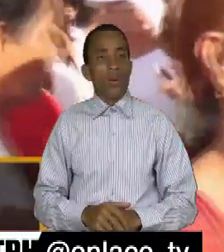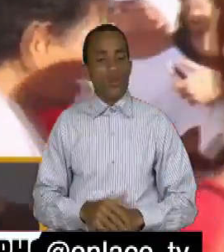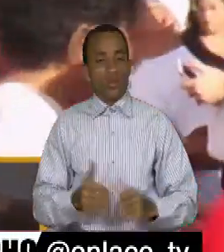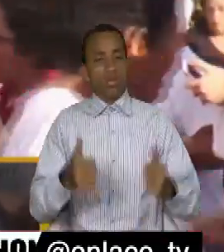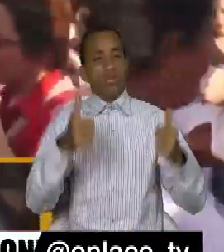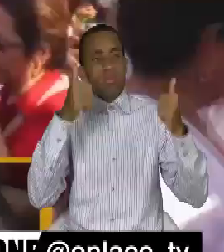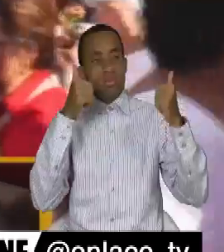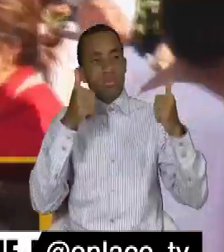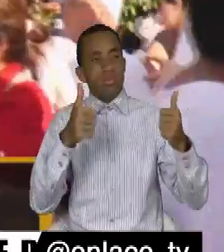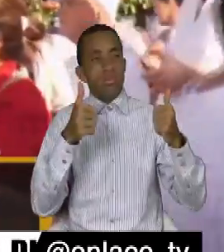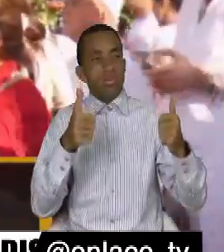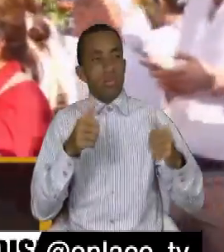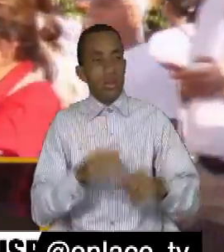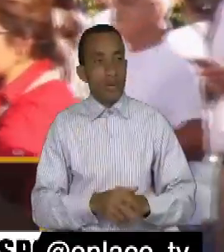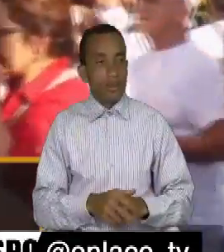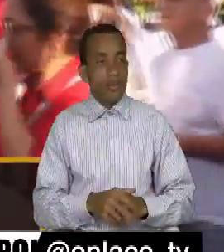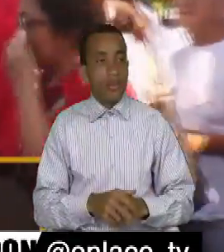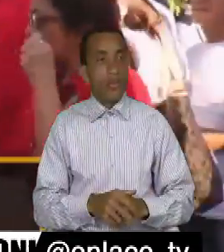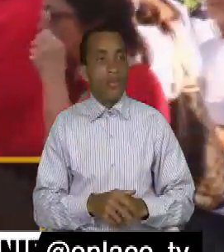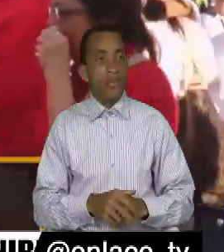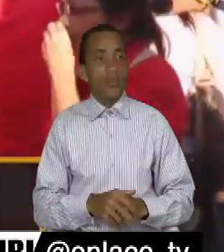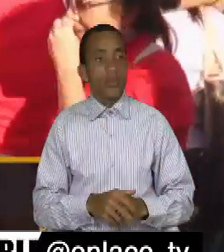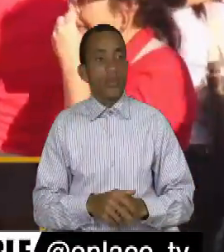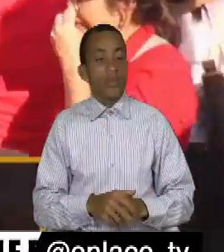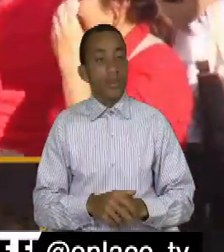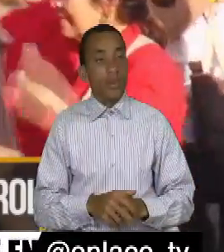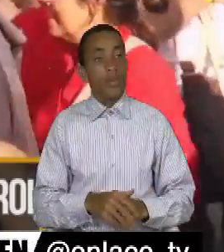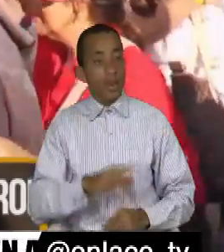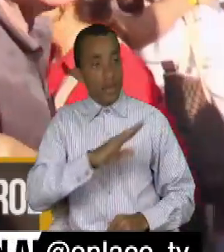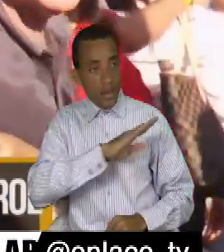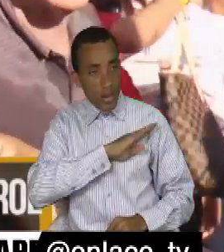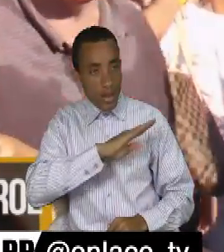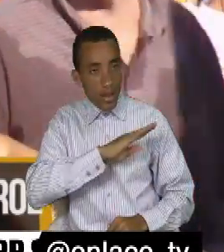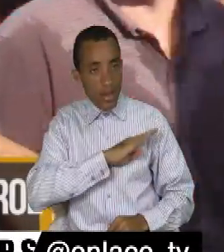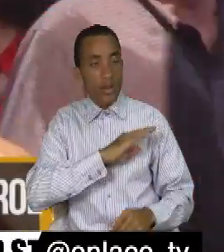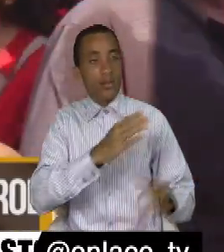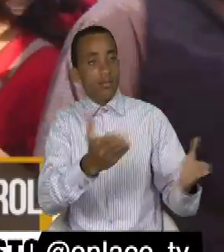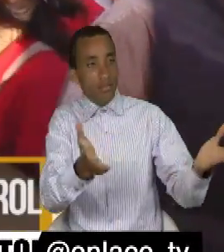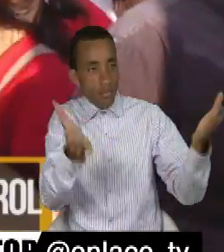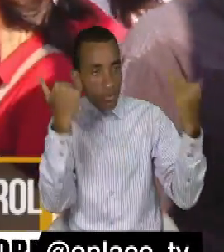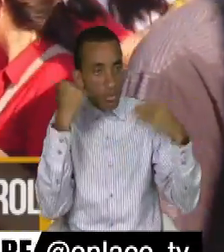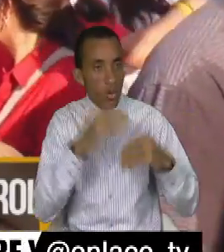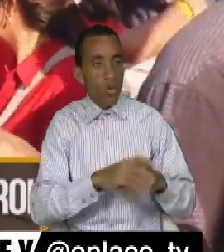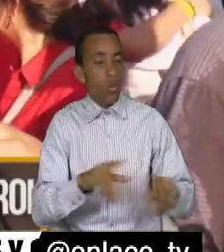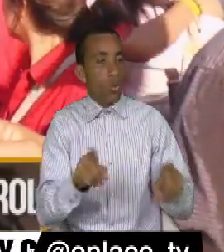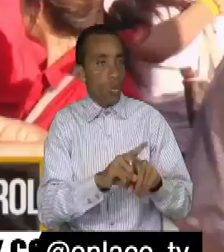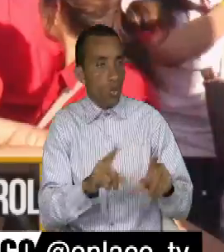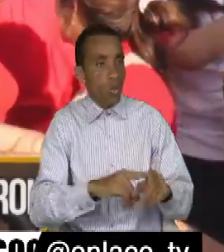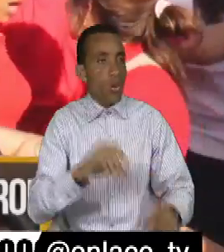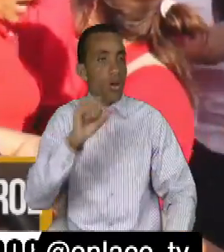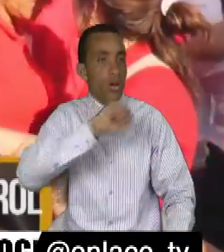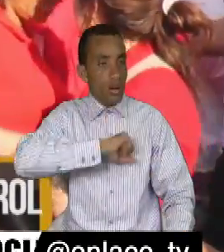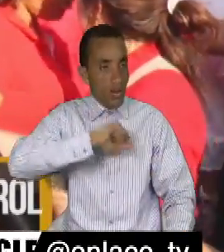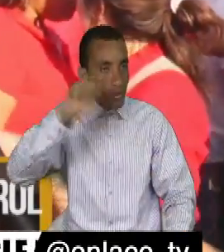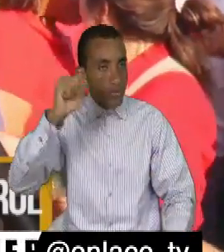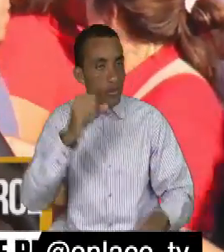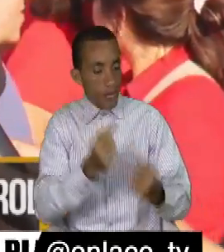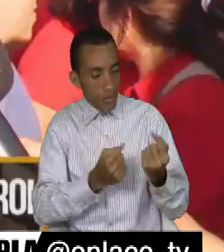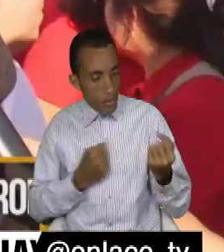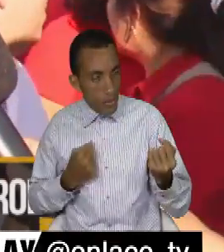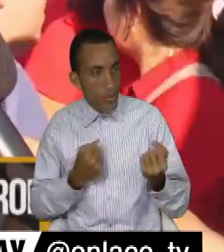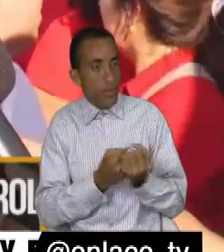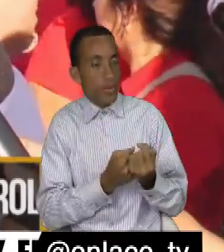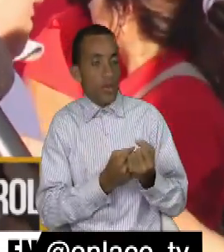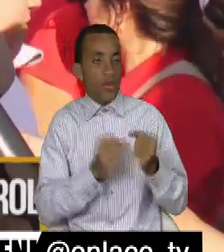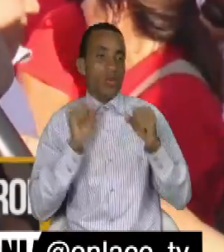Barranca Bermeja le ha dado a su alcalde Darío Echeverry, e igualmente a la USO, de salir a acompañarlos en esta